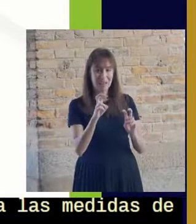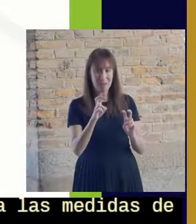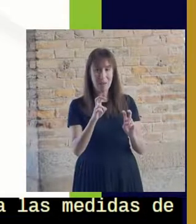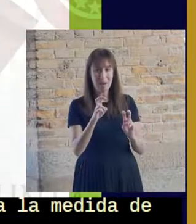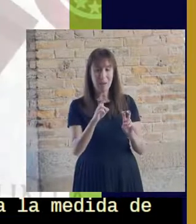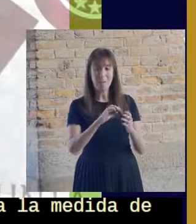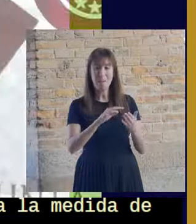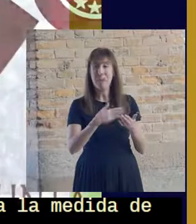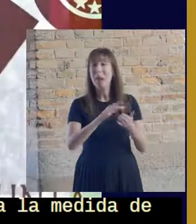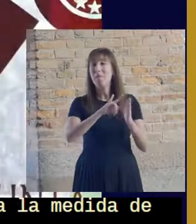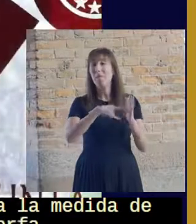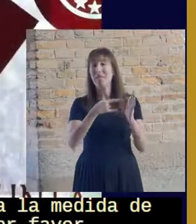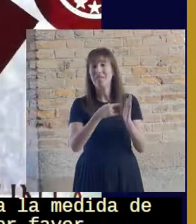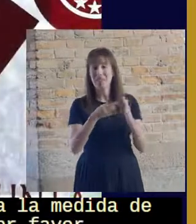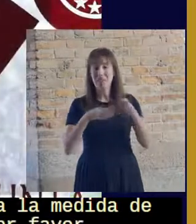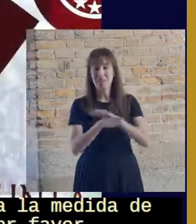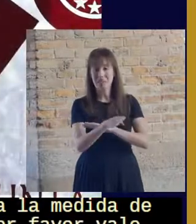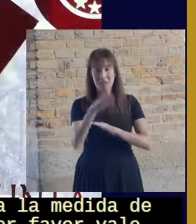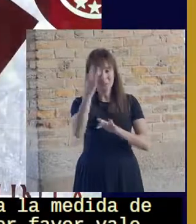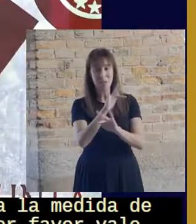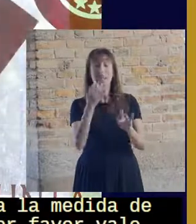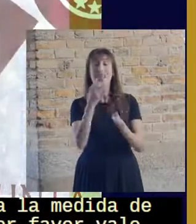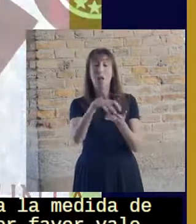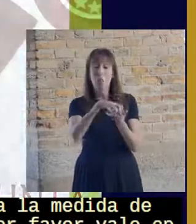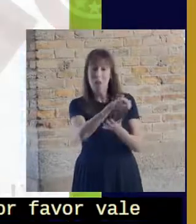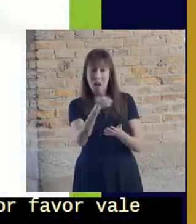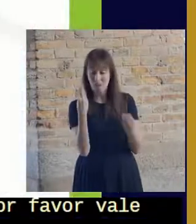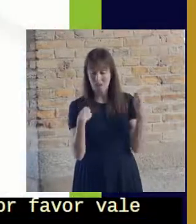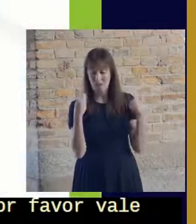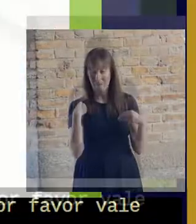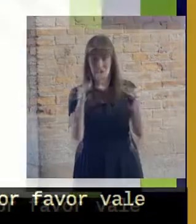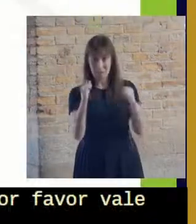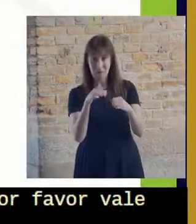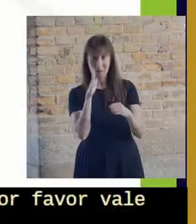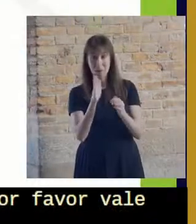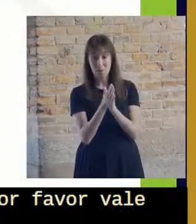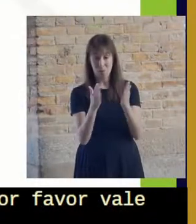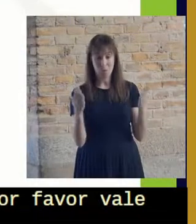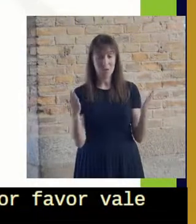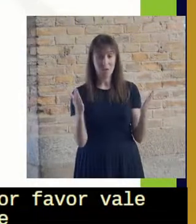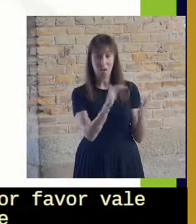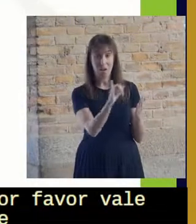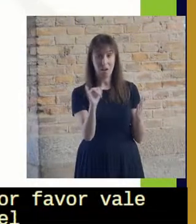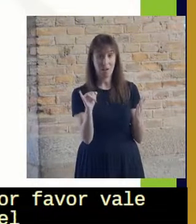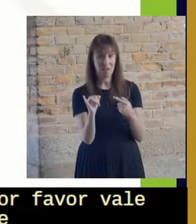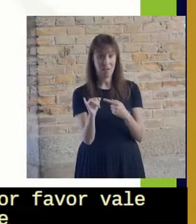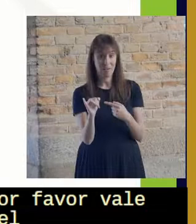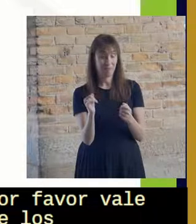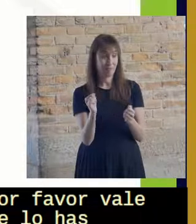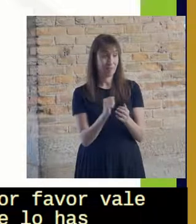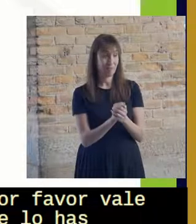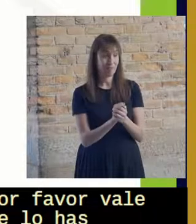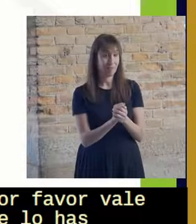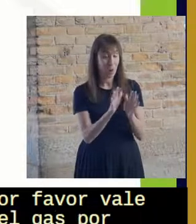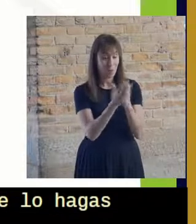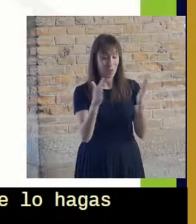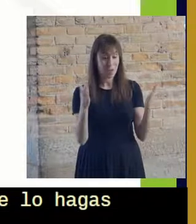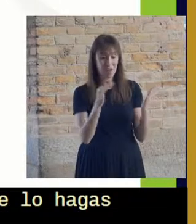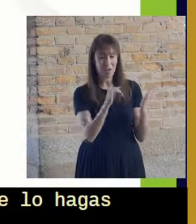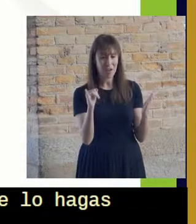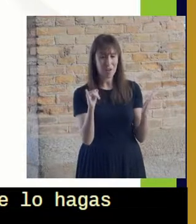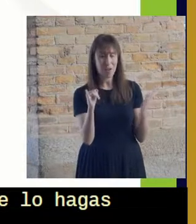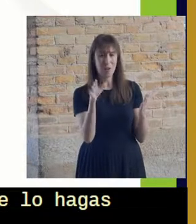sensorial si tenéis alguna duda por favor Vale entonces esto es un folleto que hemos sacado de desde vas porque